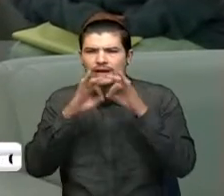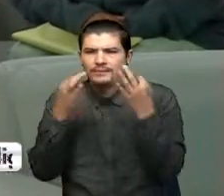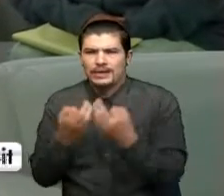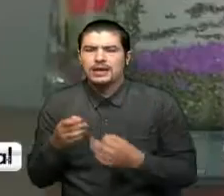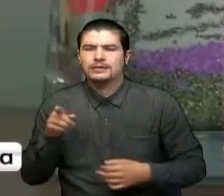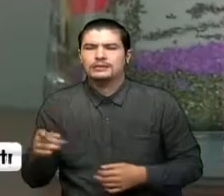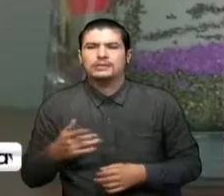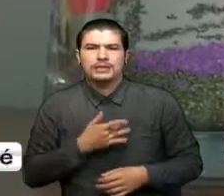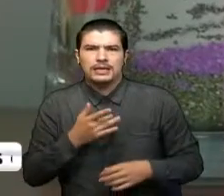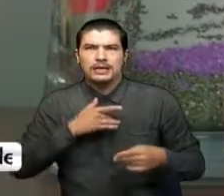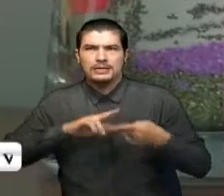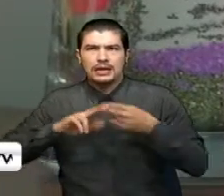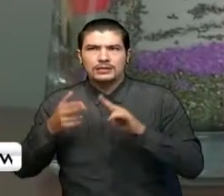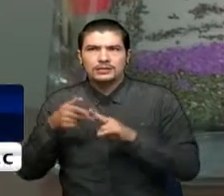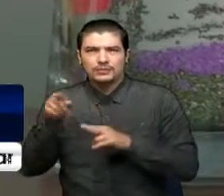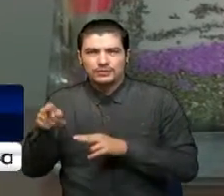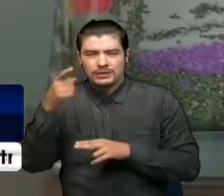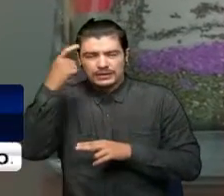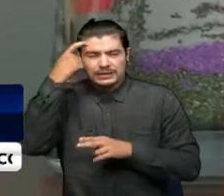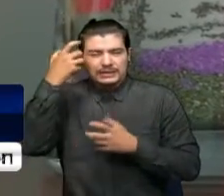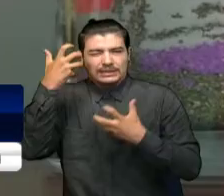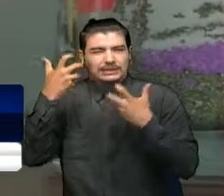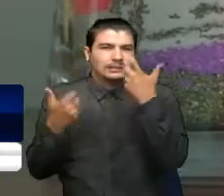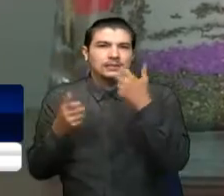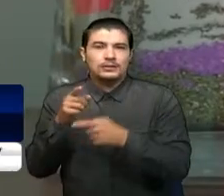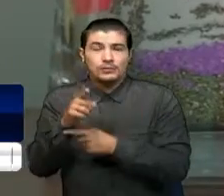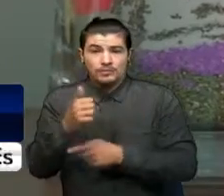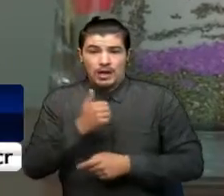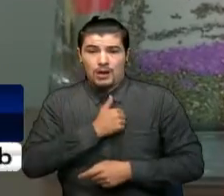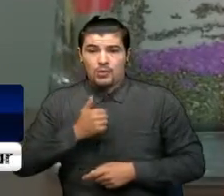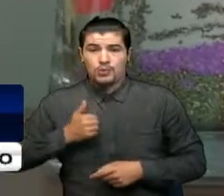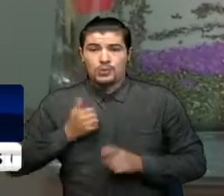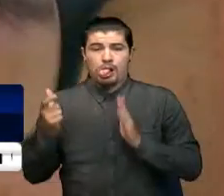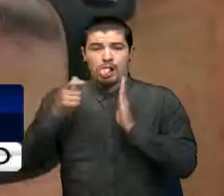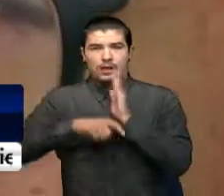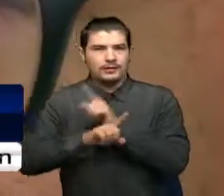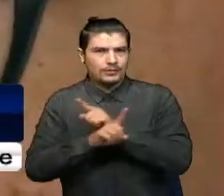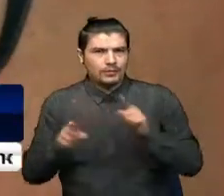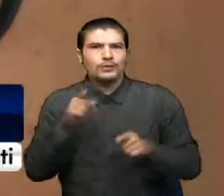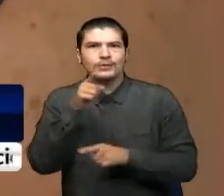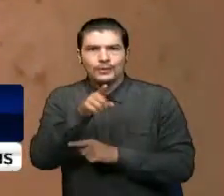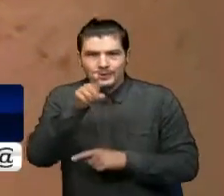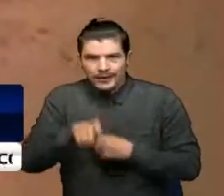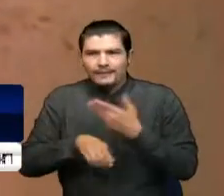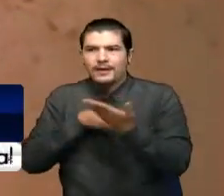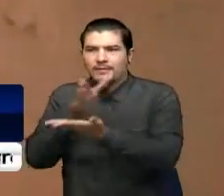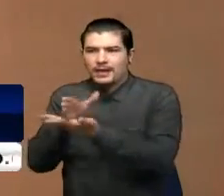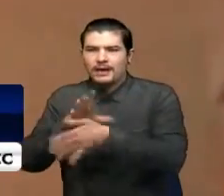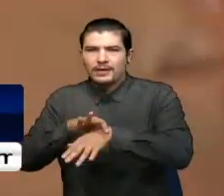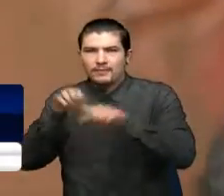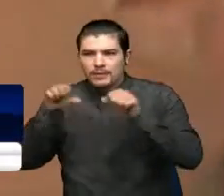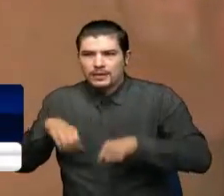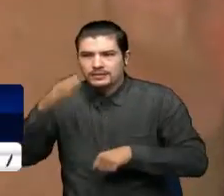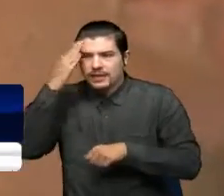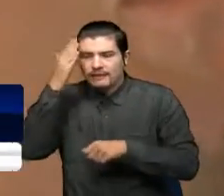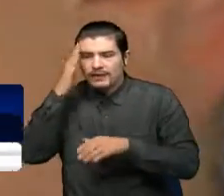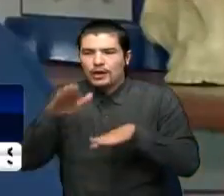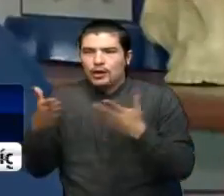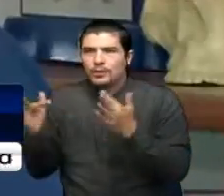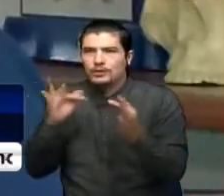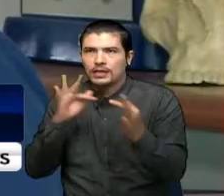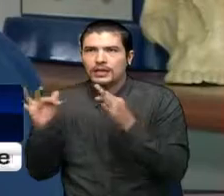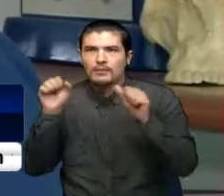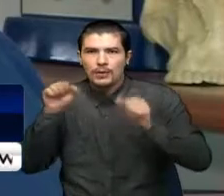que considera son relacionados a la epilepsia no haga auto diagnósticos un especialista es crucial para saber cómo tratarla y que su vida sea